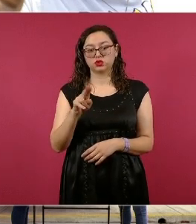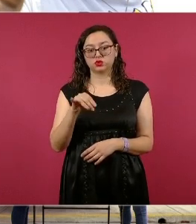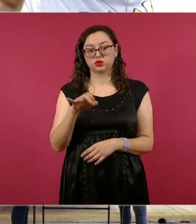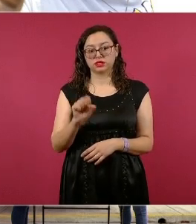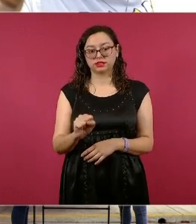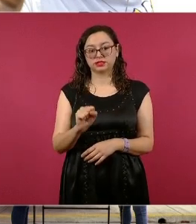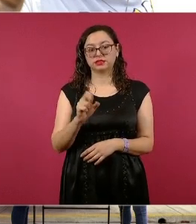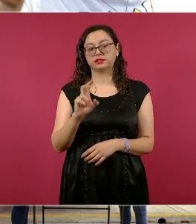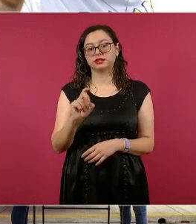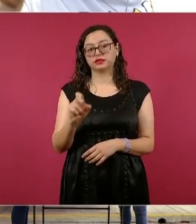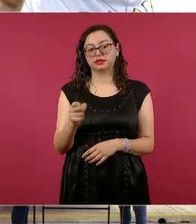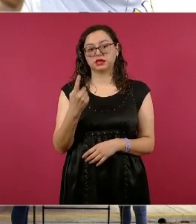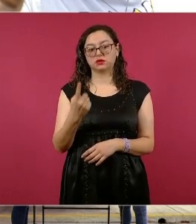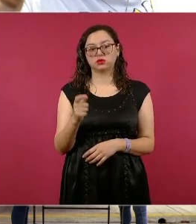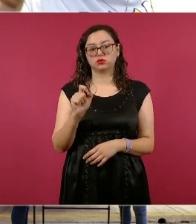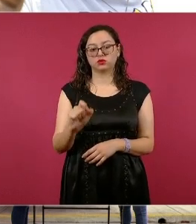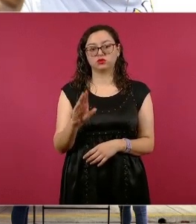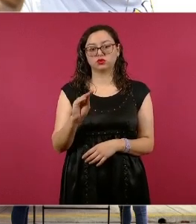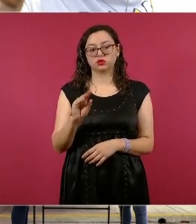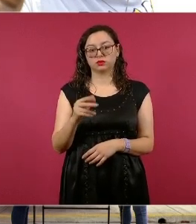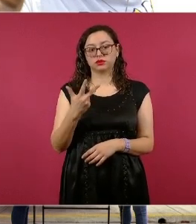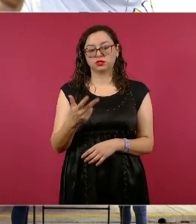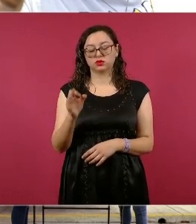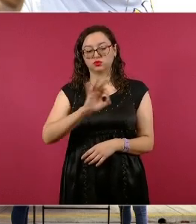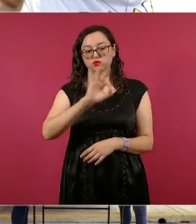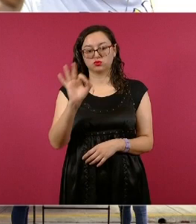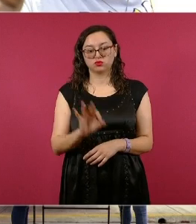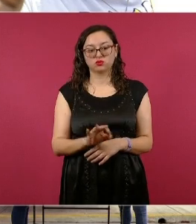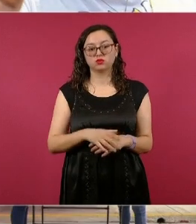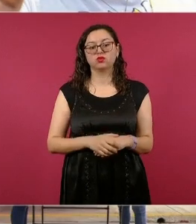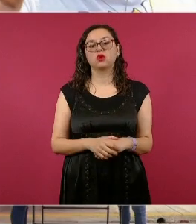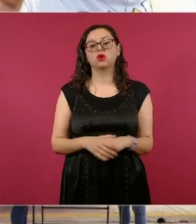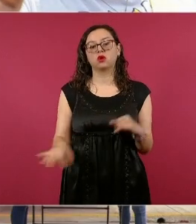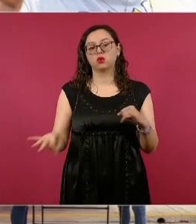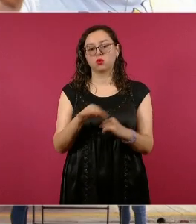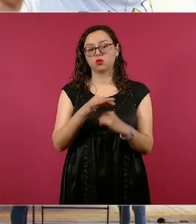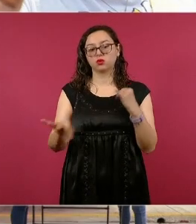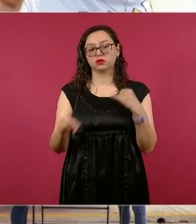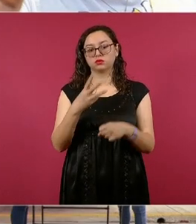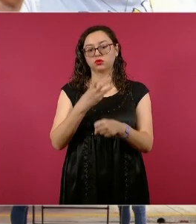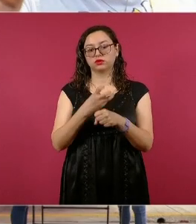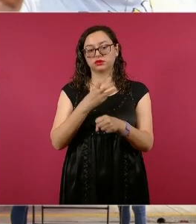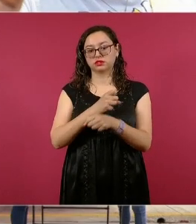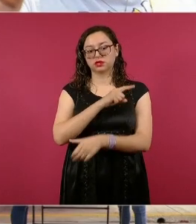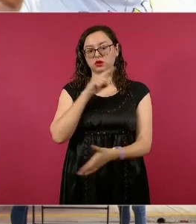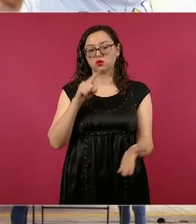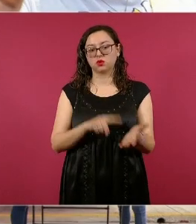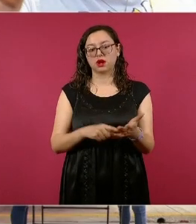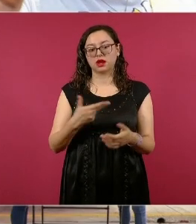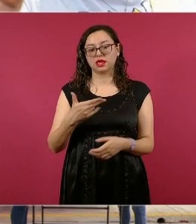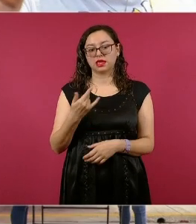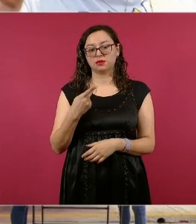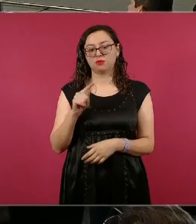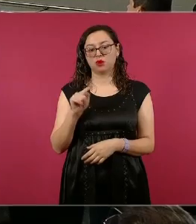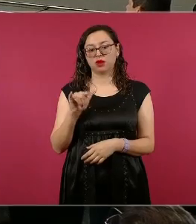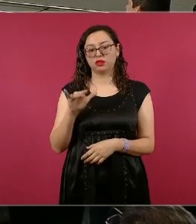31.98% y en tercer lugar Hipólito de Champs con 6.99% por Movimiento